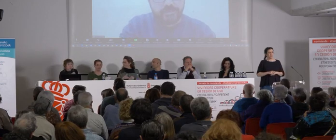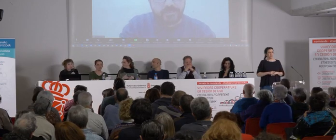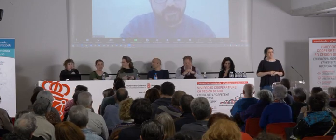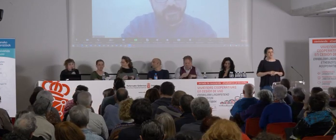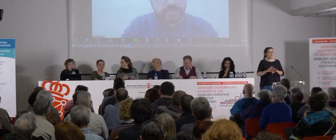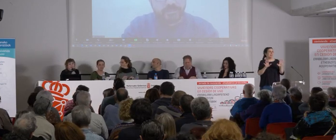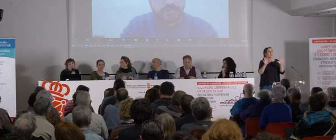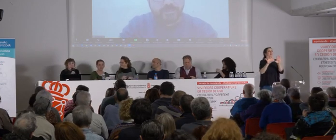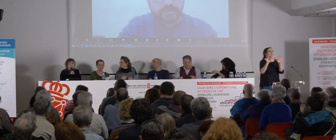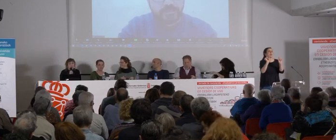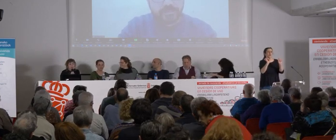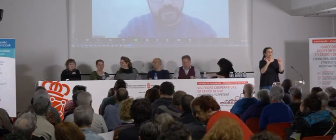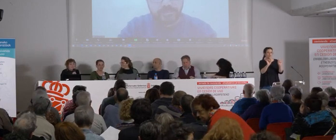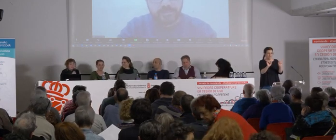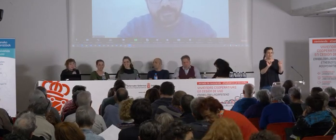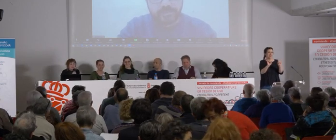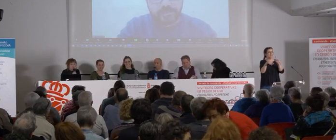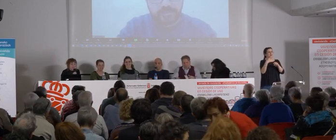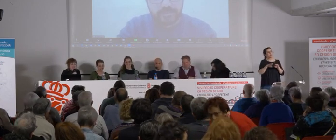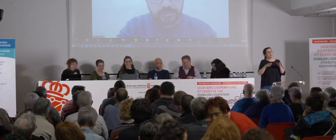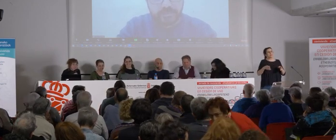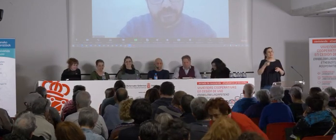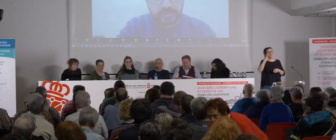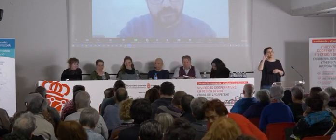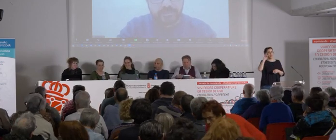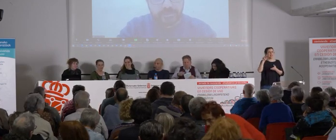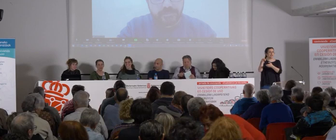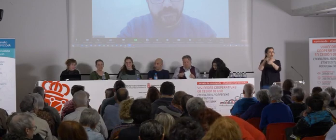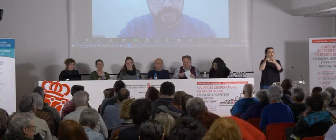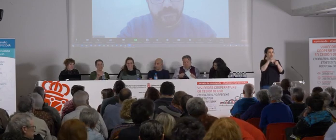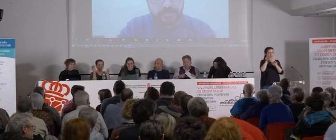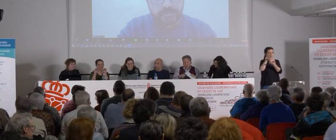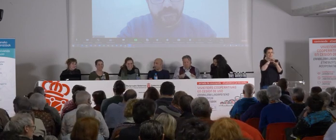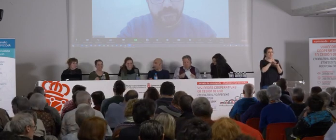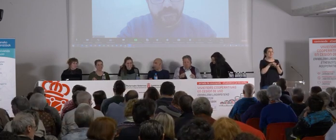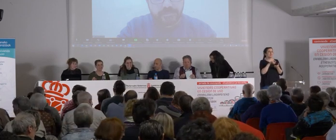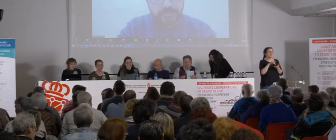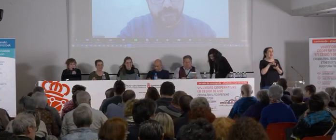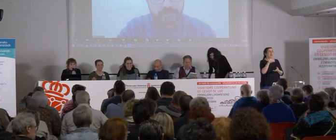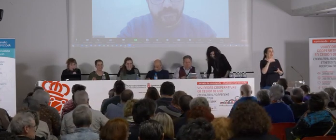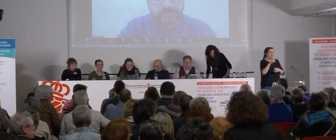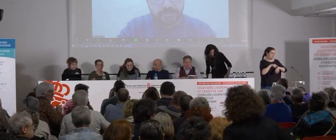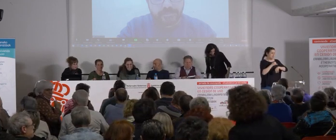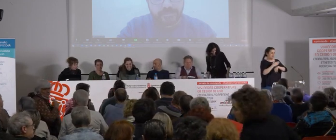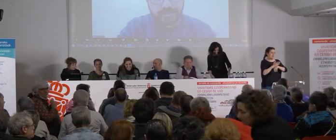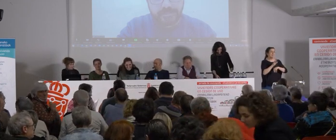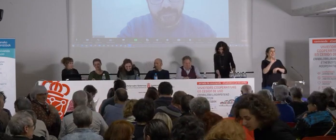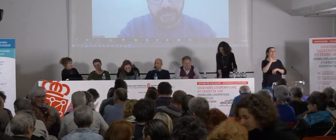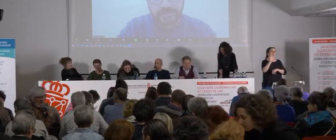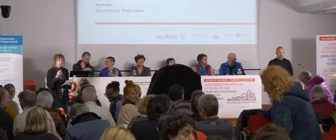10 minuticos empezaremos con la mesa de experiencias locales, ¿vale? Hay 50, gracias. Empezamos. No os vayáis muy lejos.